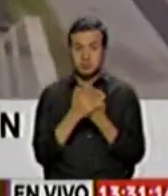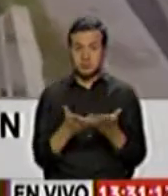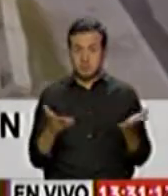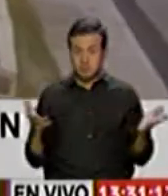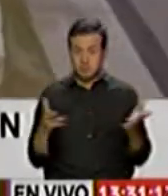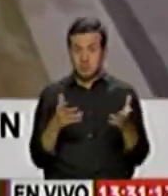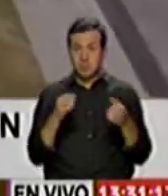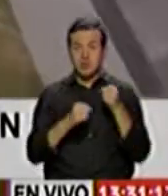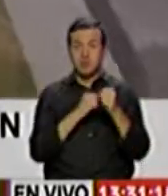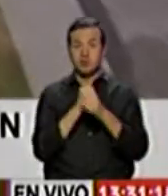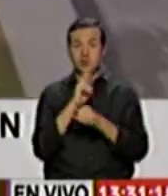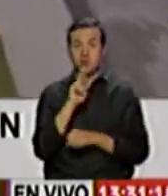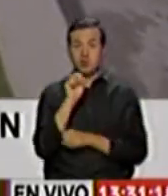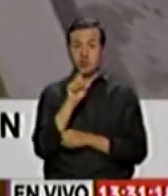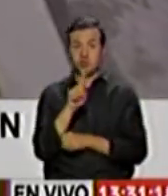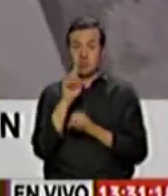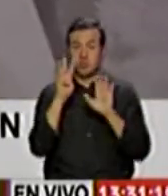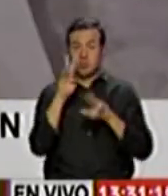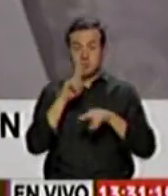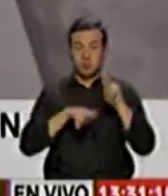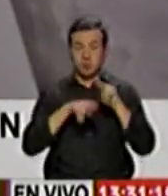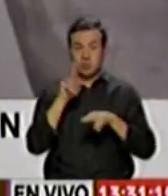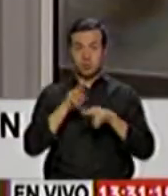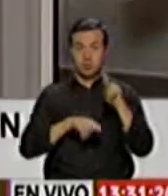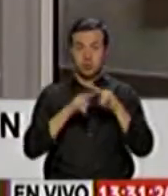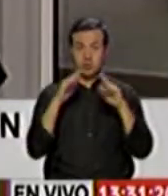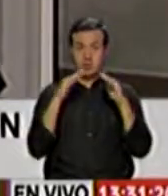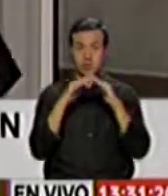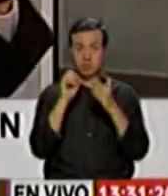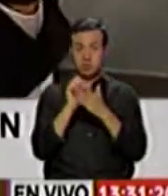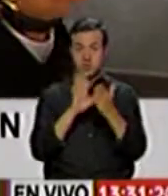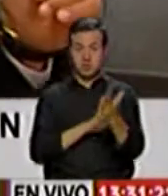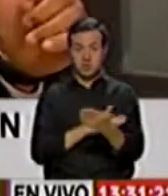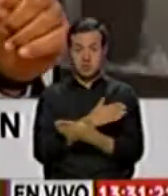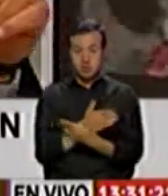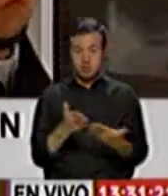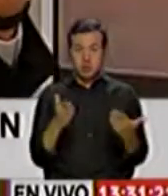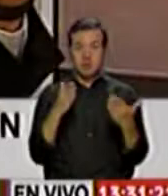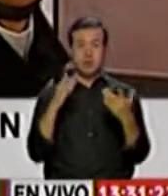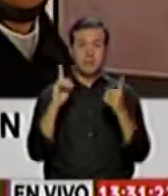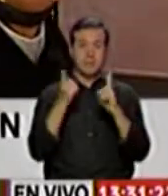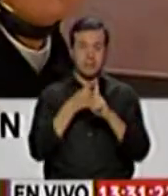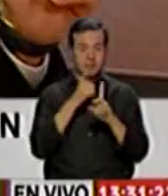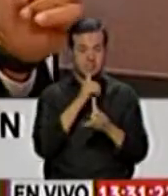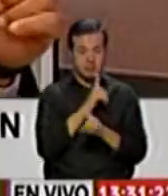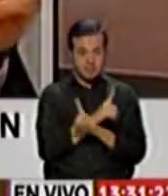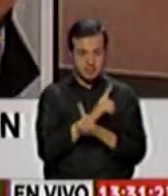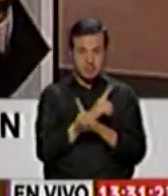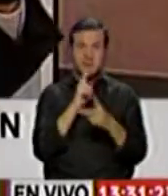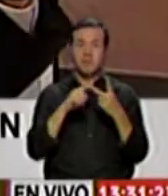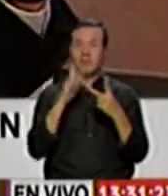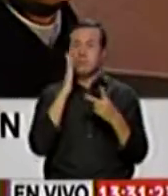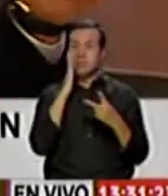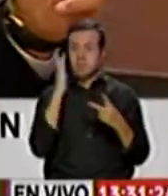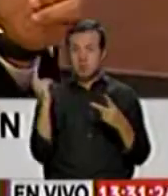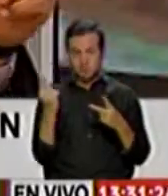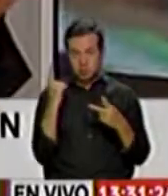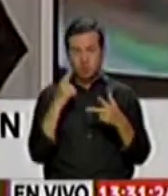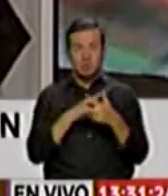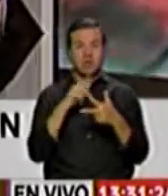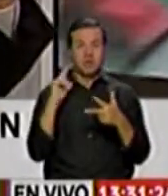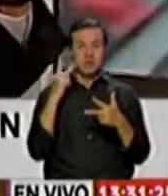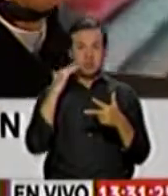para este 2019 a la construcción de viviendas del programa. Ponderamos discapacidad, ponderamos madres solteras, ponderamos tercera